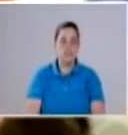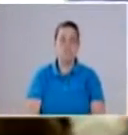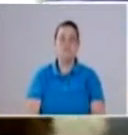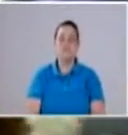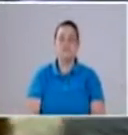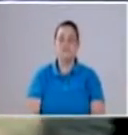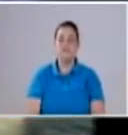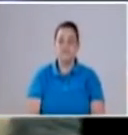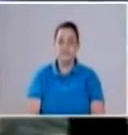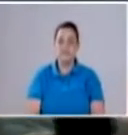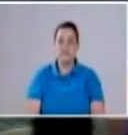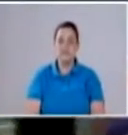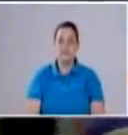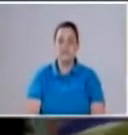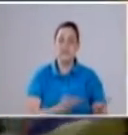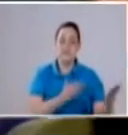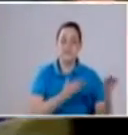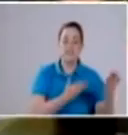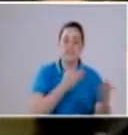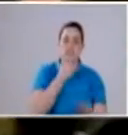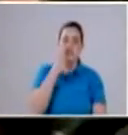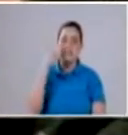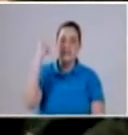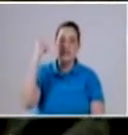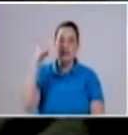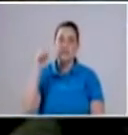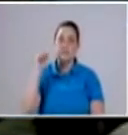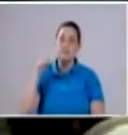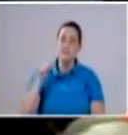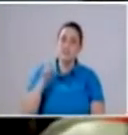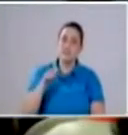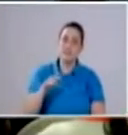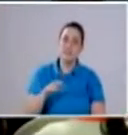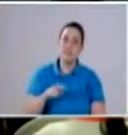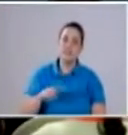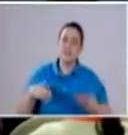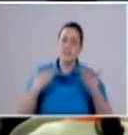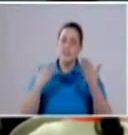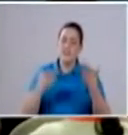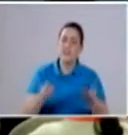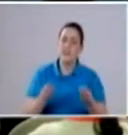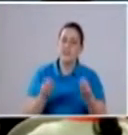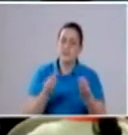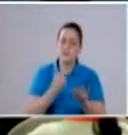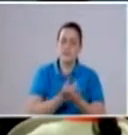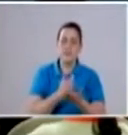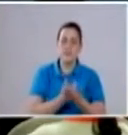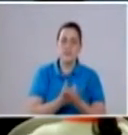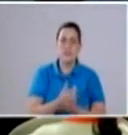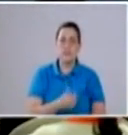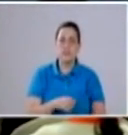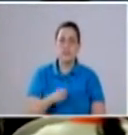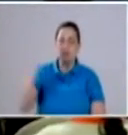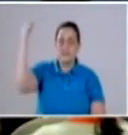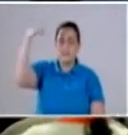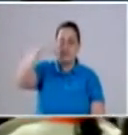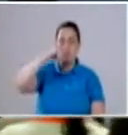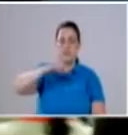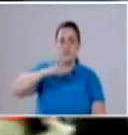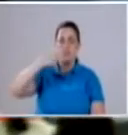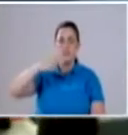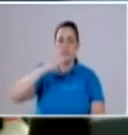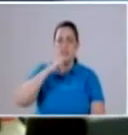Sírvele a Dios. Y si Él te quiere enriquecer, la Biblia dice que la bendición de Jehová es la